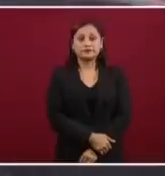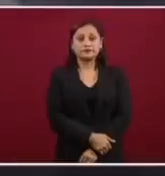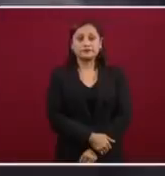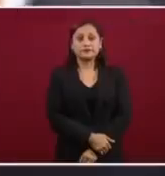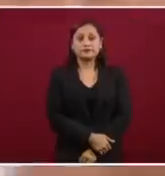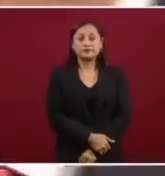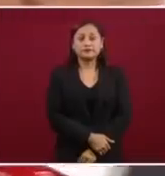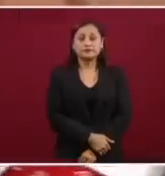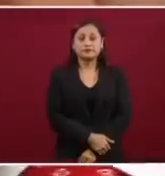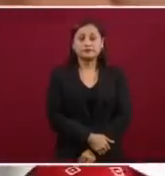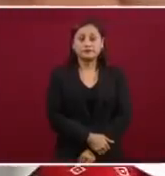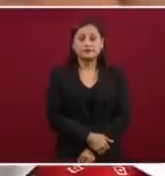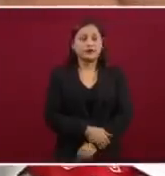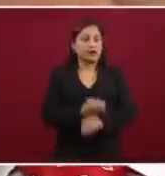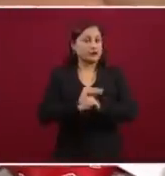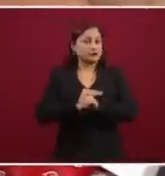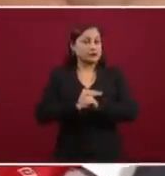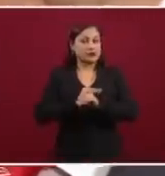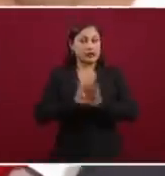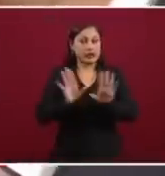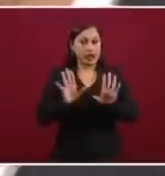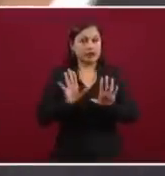Entonces, eso ya está claro,